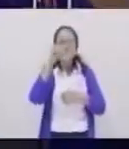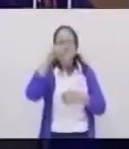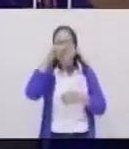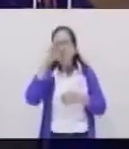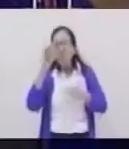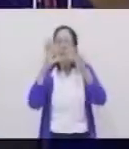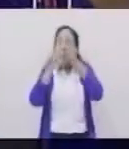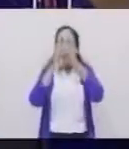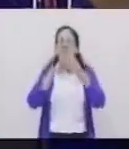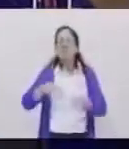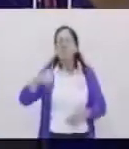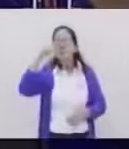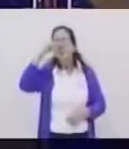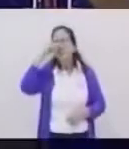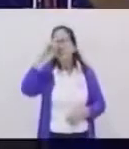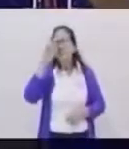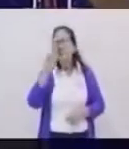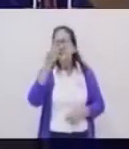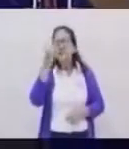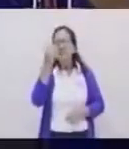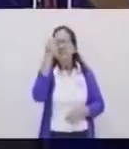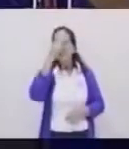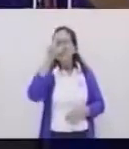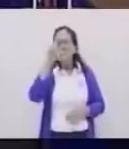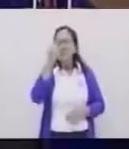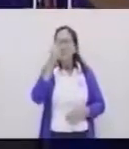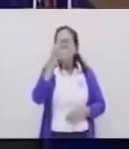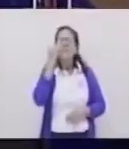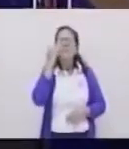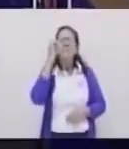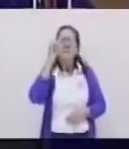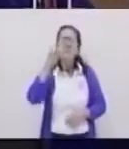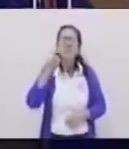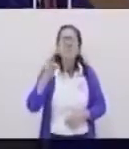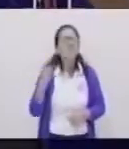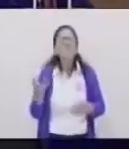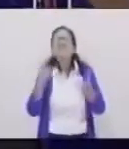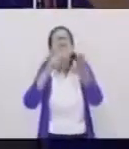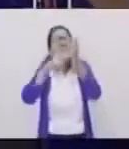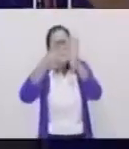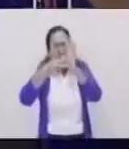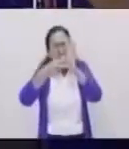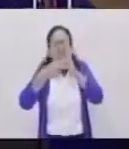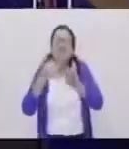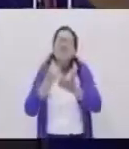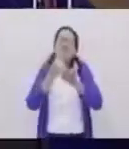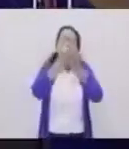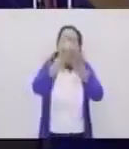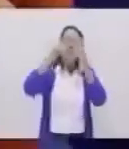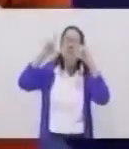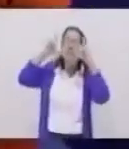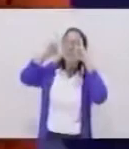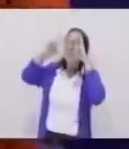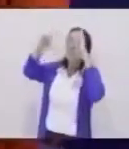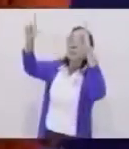traslación, ¿sí? Dice que este movimiento nos ayuda a que la Tierra gire alrededor del